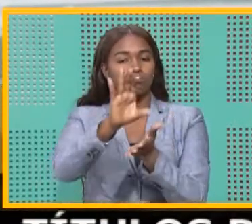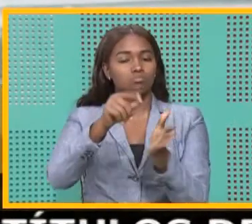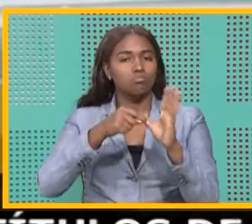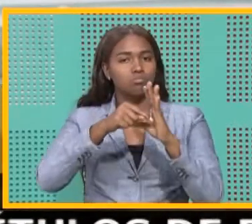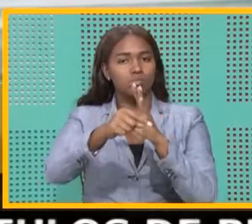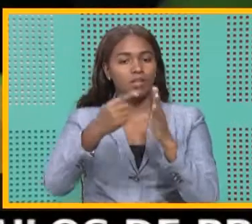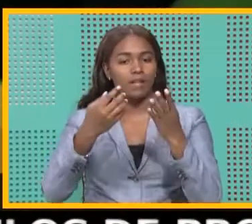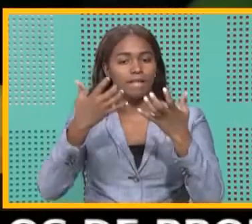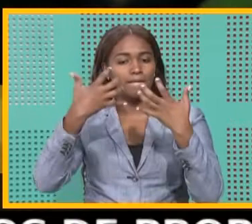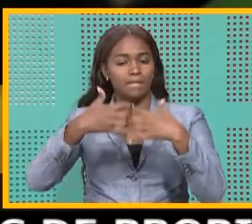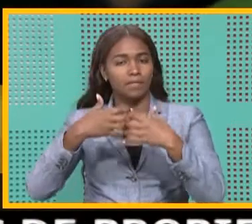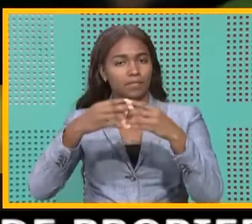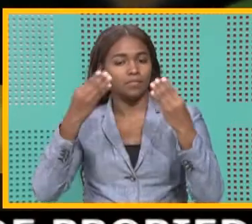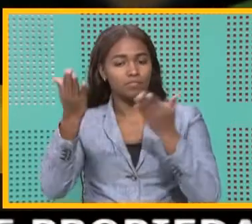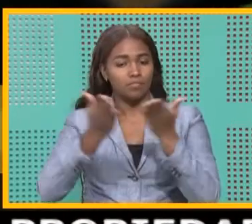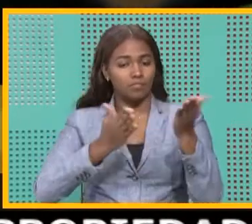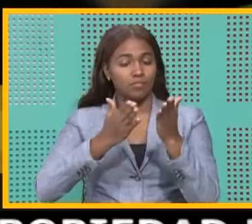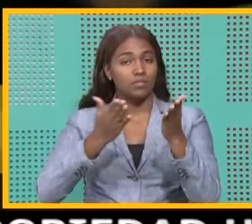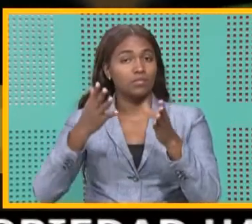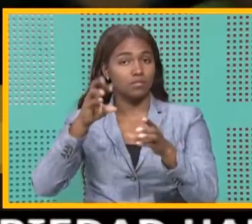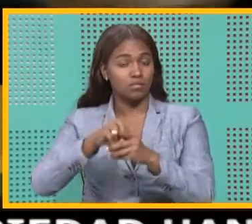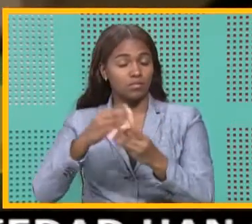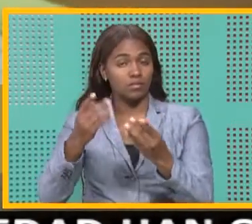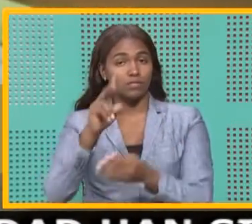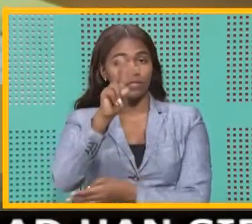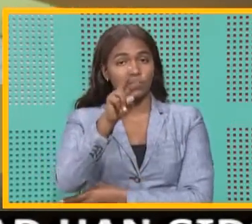bienes industrializados y servicios, el